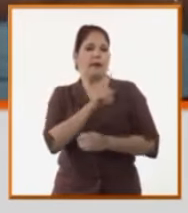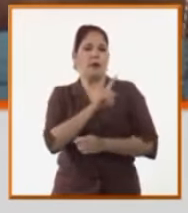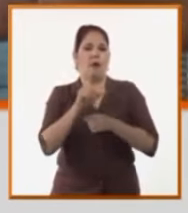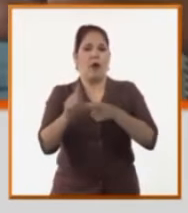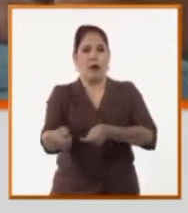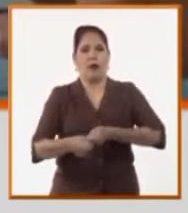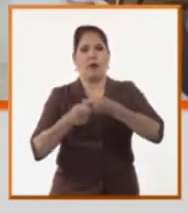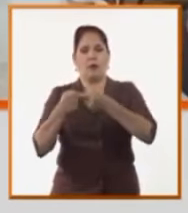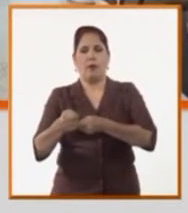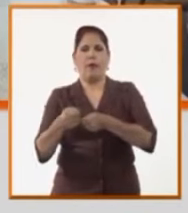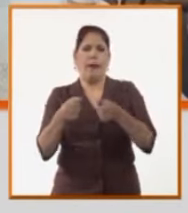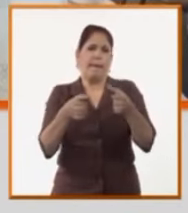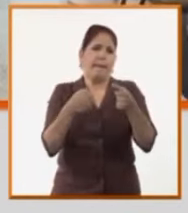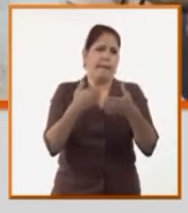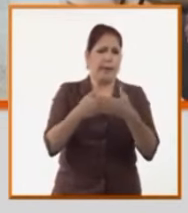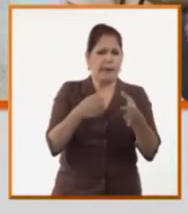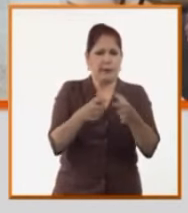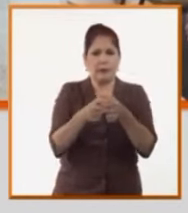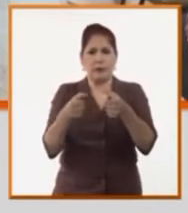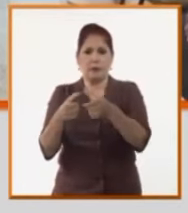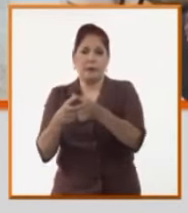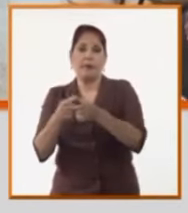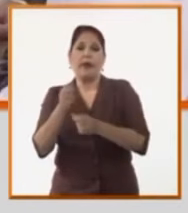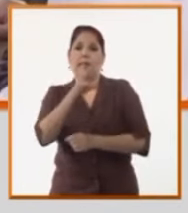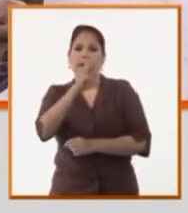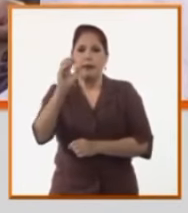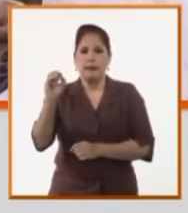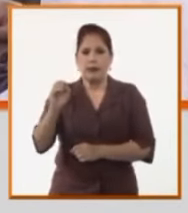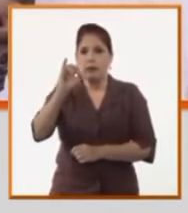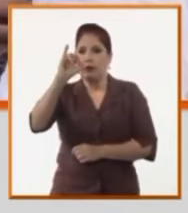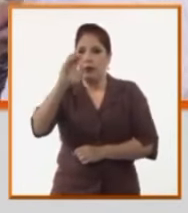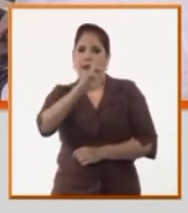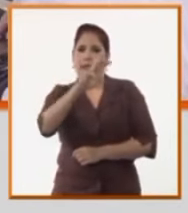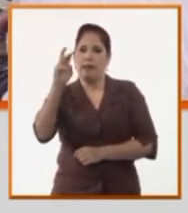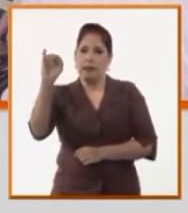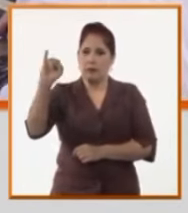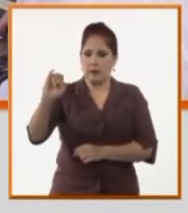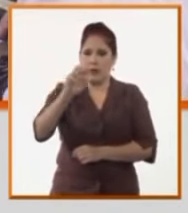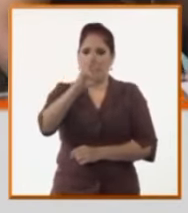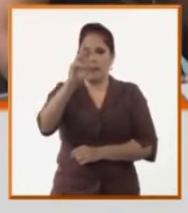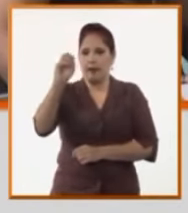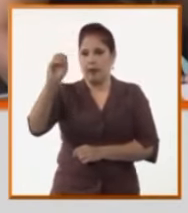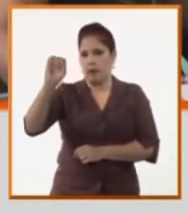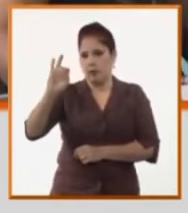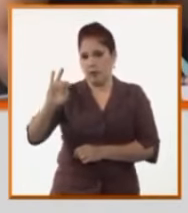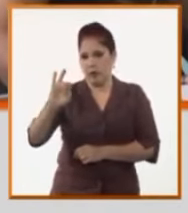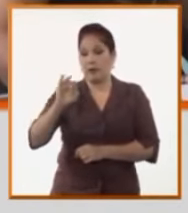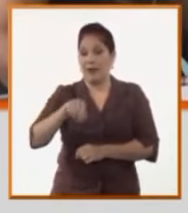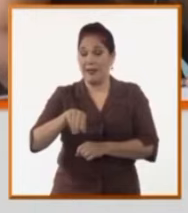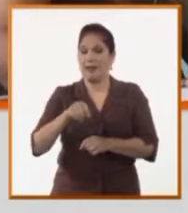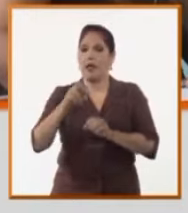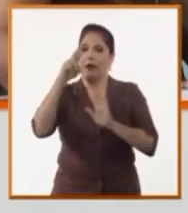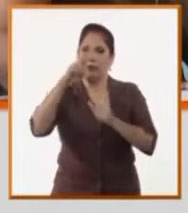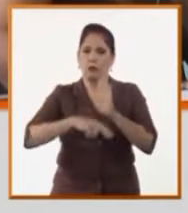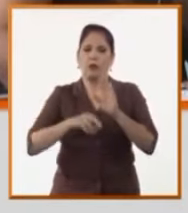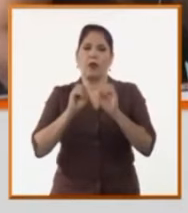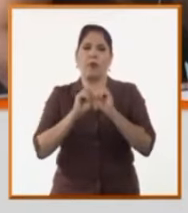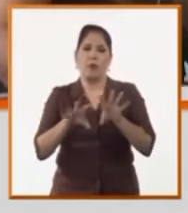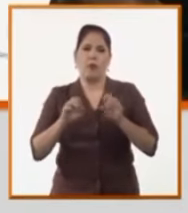pequeñas y medianas empresas o sea las resoluciones 300 306 y 307 publicadas Qué era lo que ocurría con estos